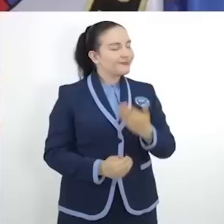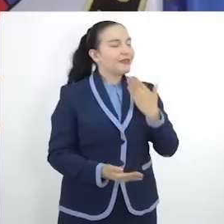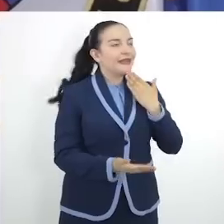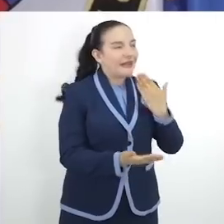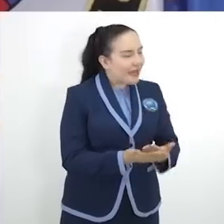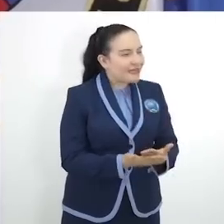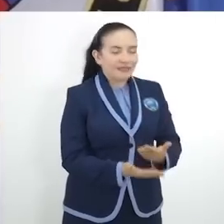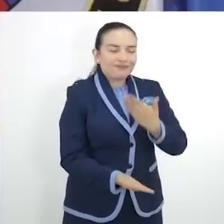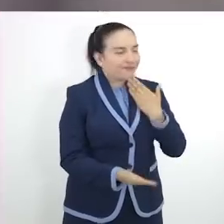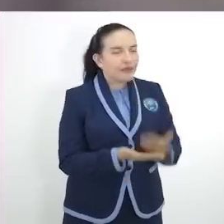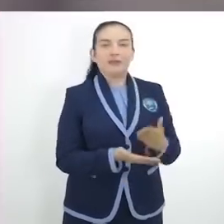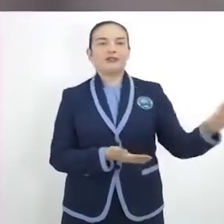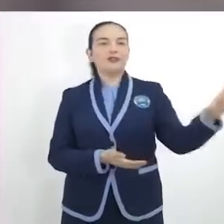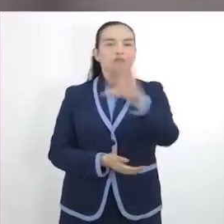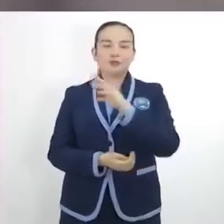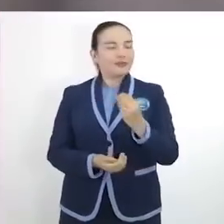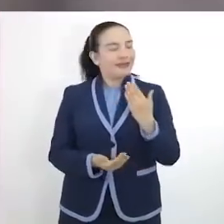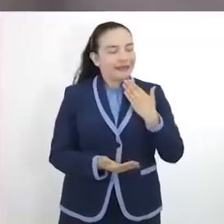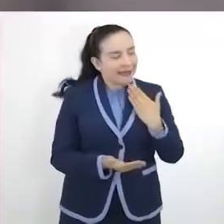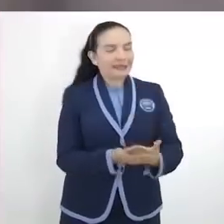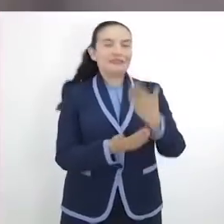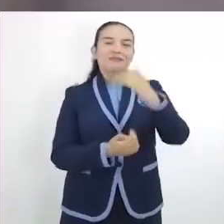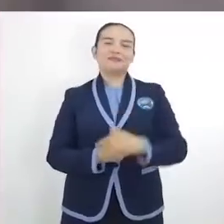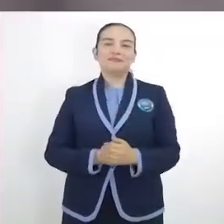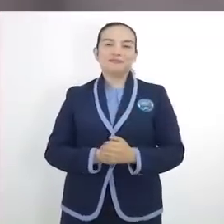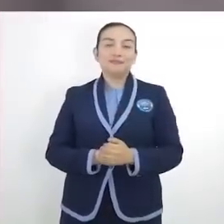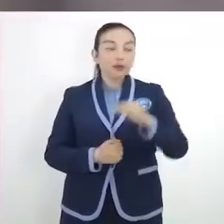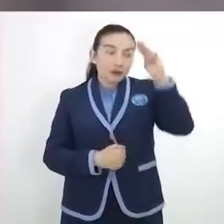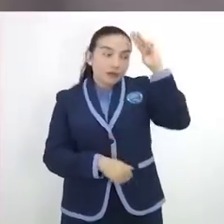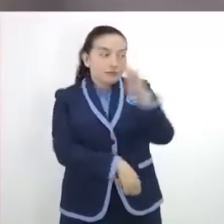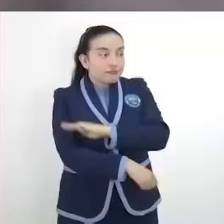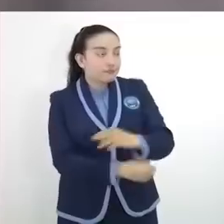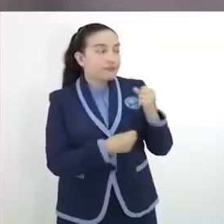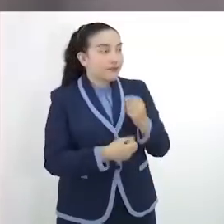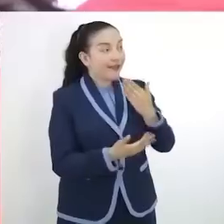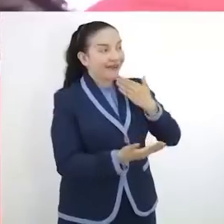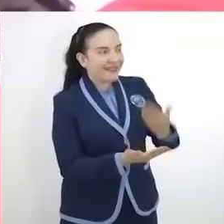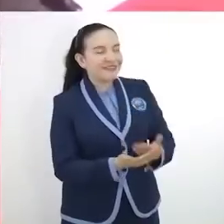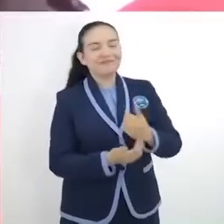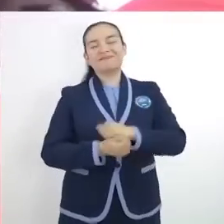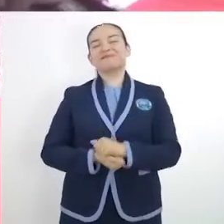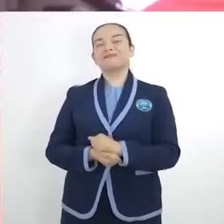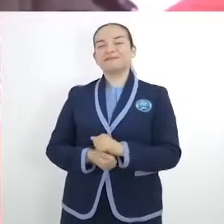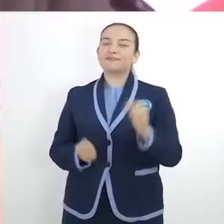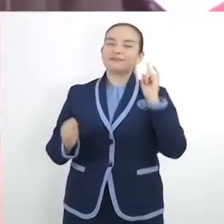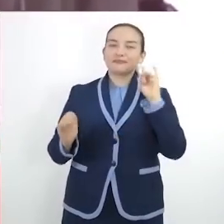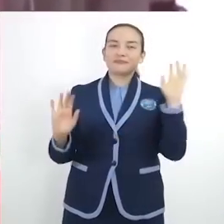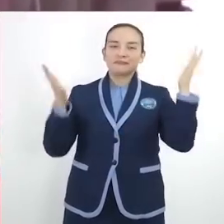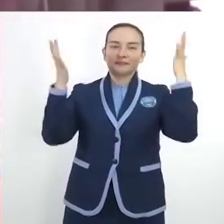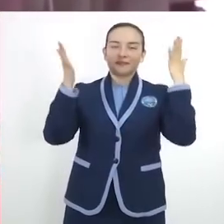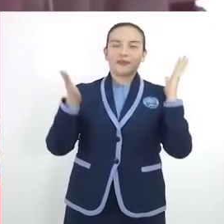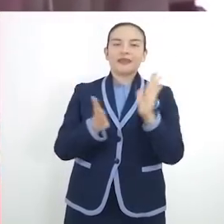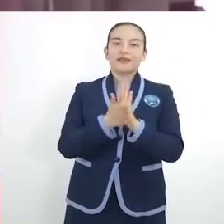Gracias, muchas gracias a todos ustedes. Gracias, coronel, muchas gracias.